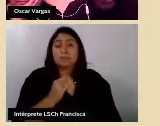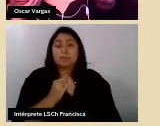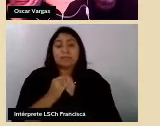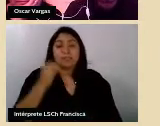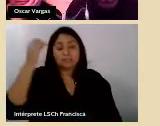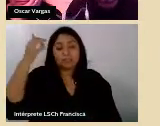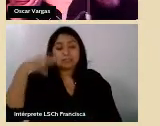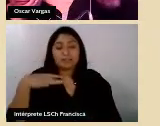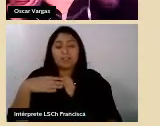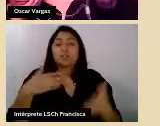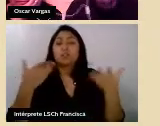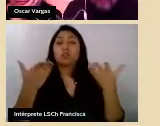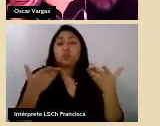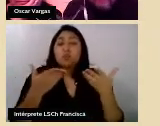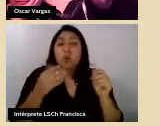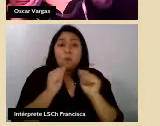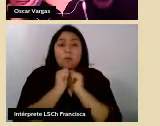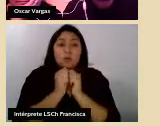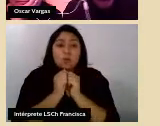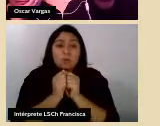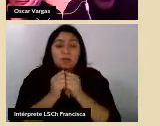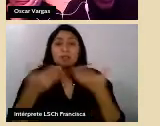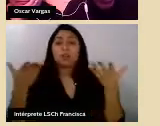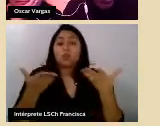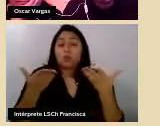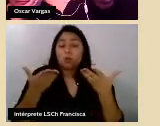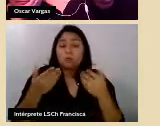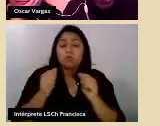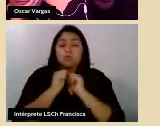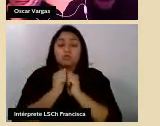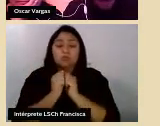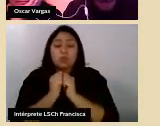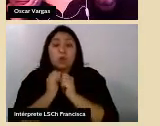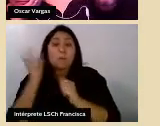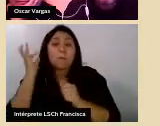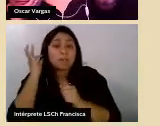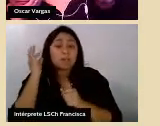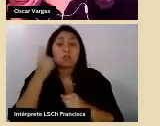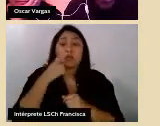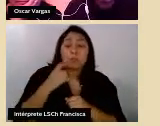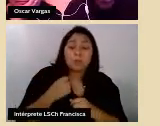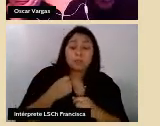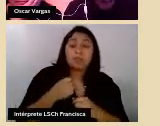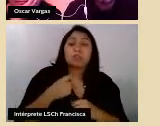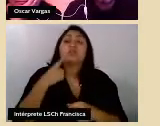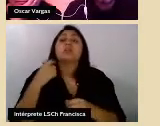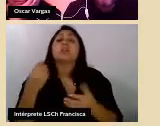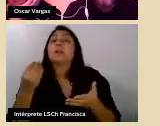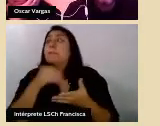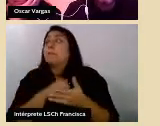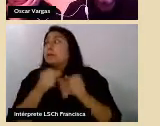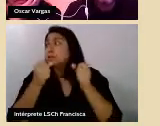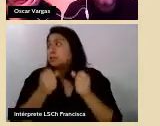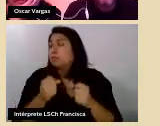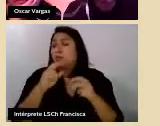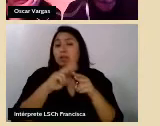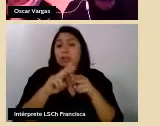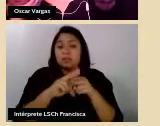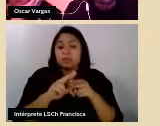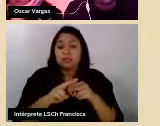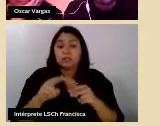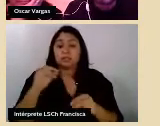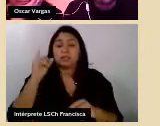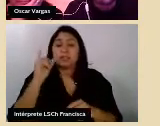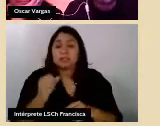cómo está mi compañero, cómo está mi compañera, qué más se puede hacer, porque siempre, siempre hay cosas que